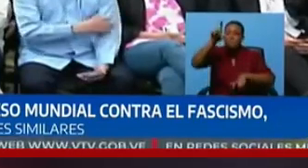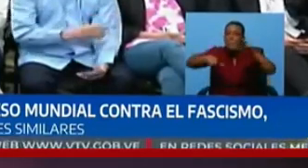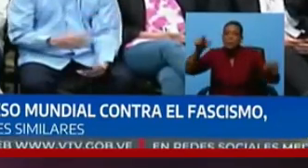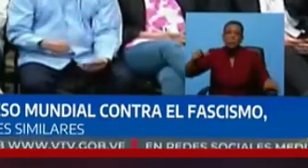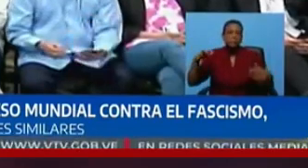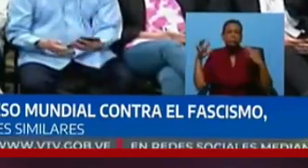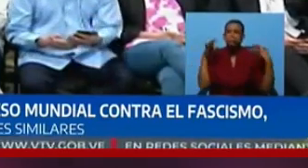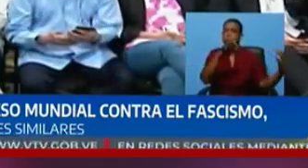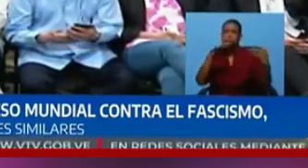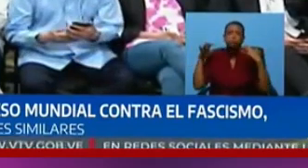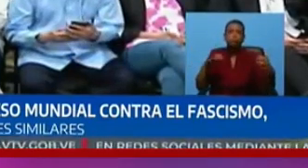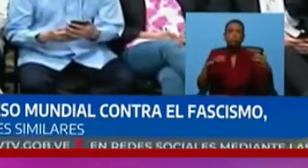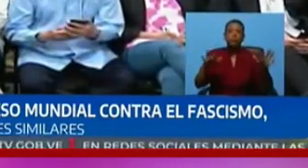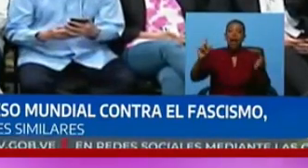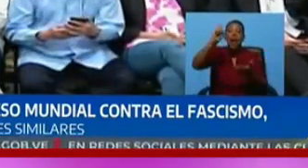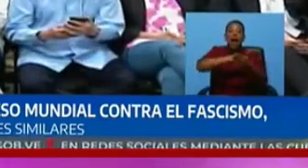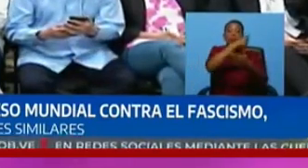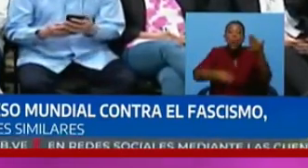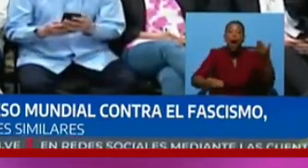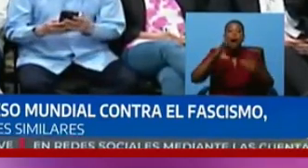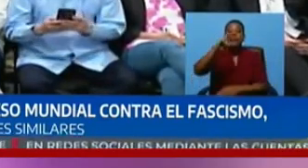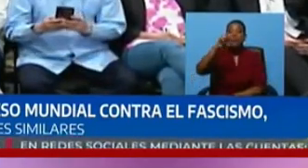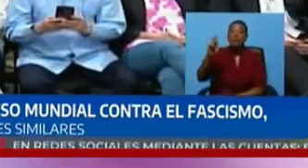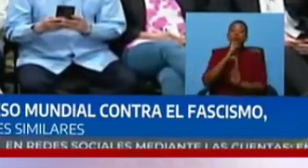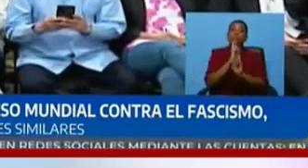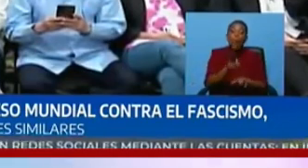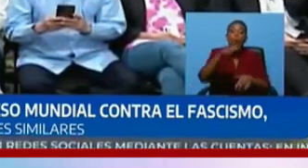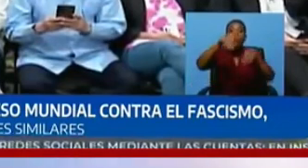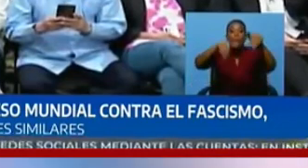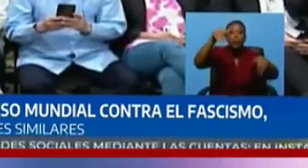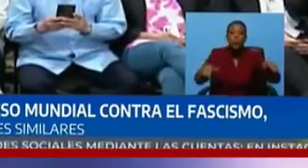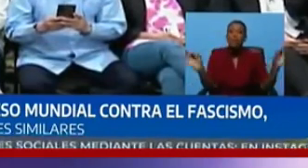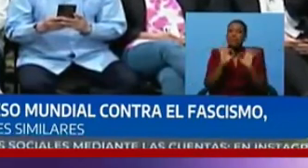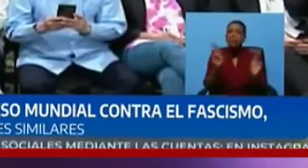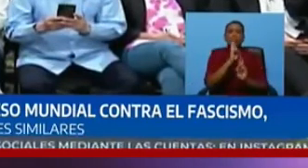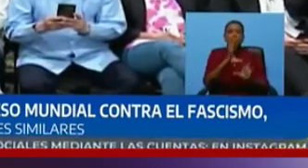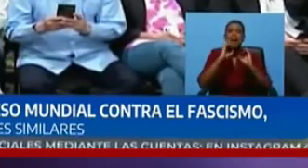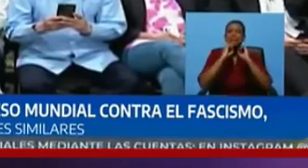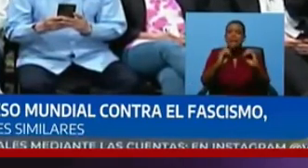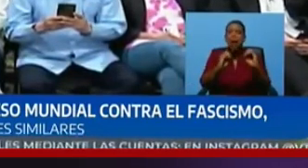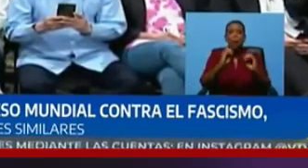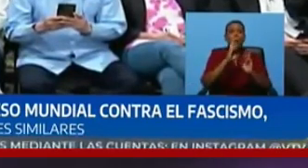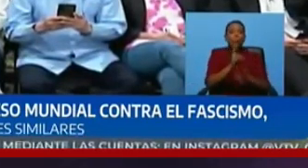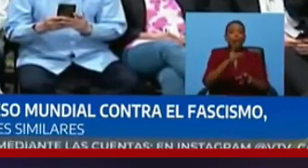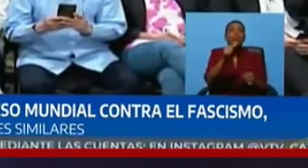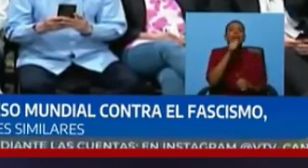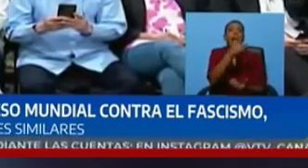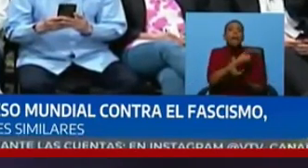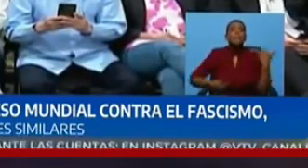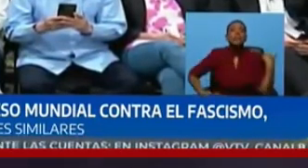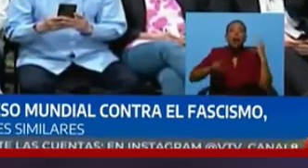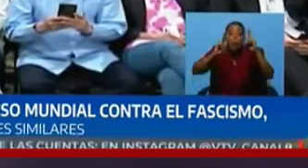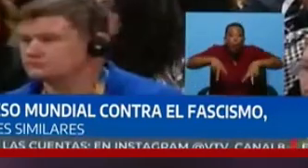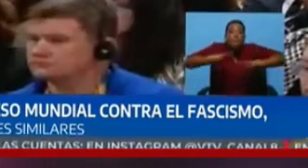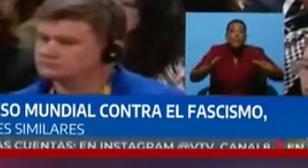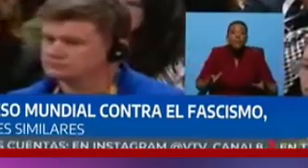las apariencias democráticas y reprime brutalmente a la gente que se quiere